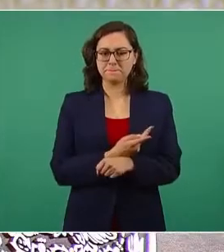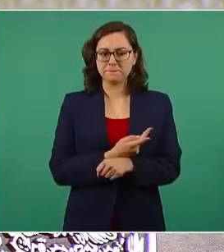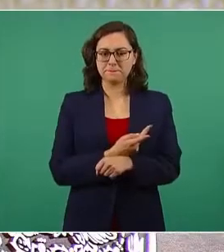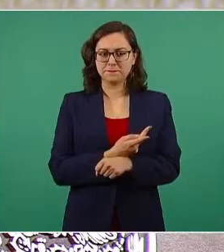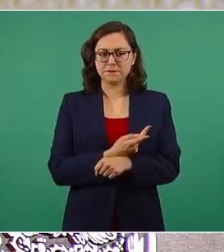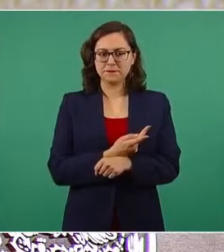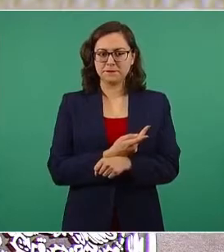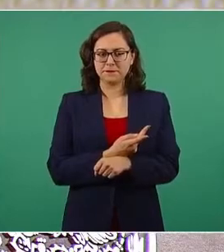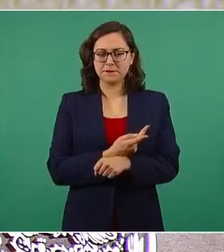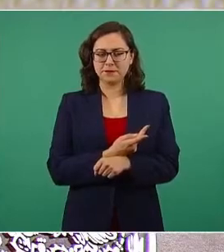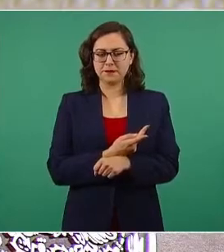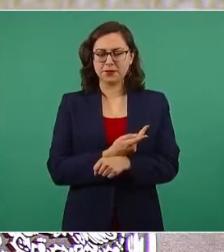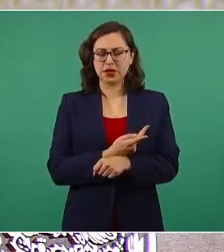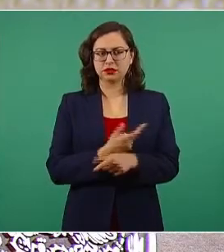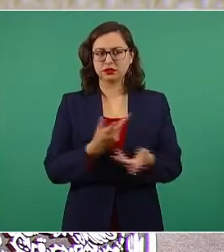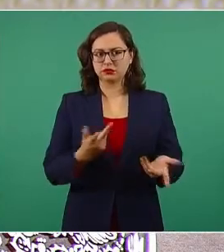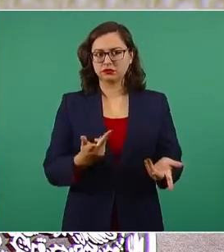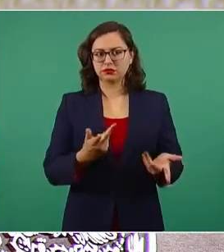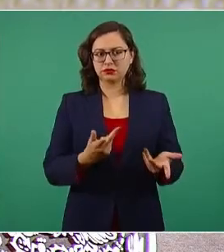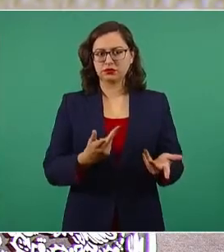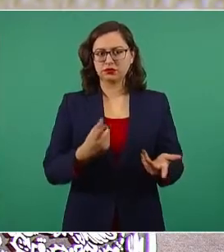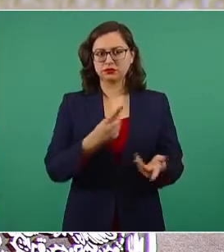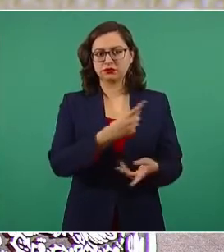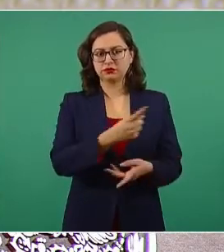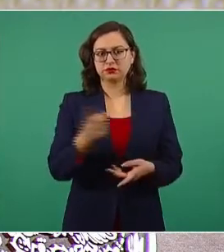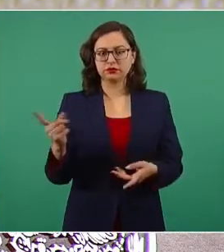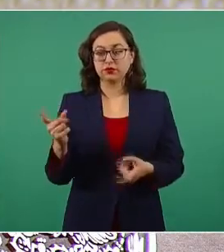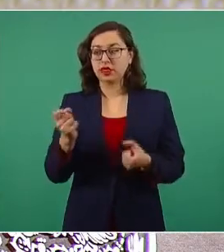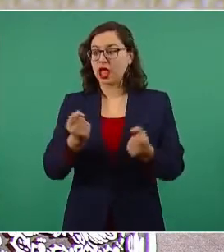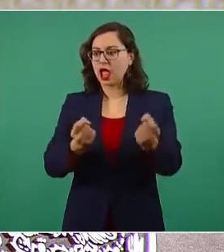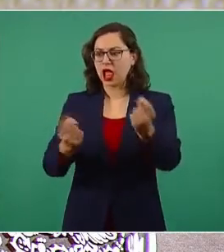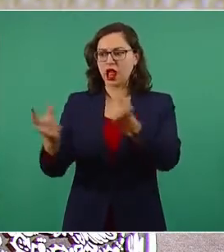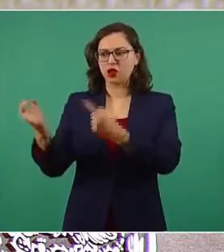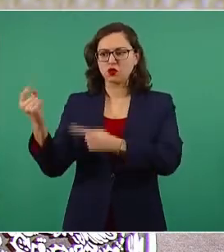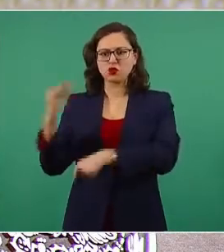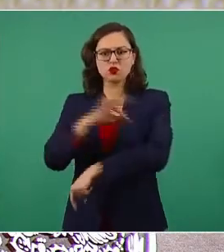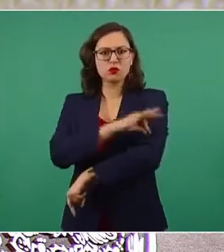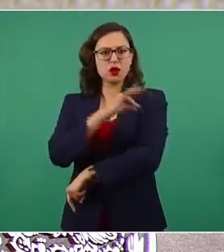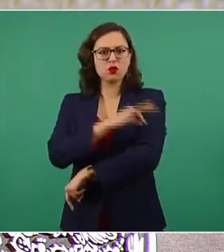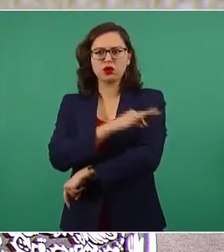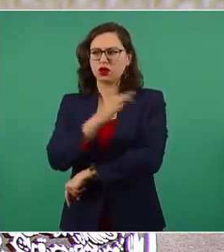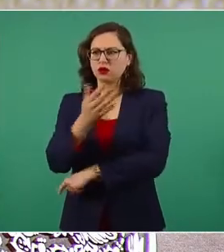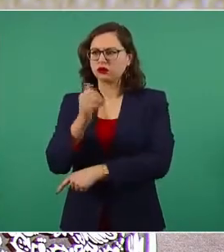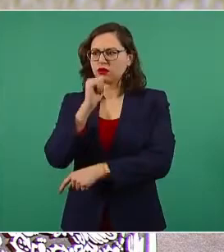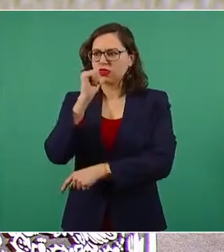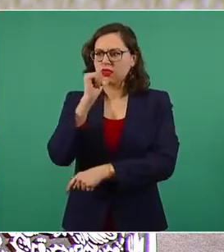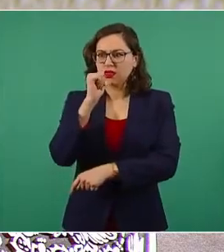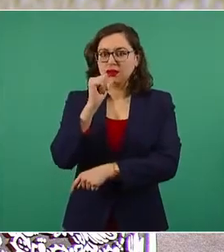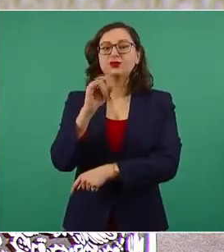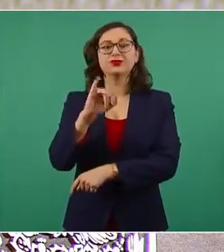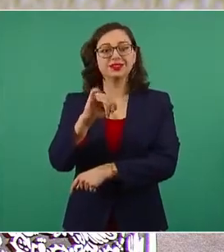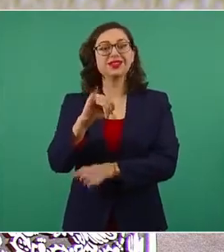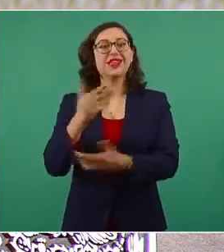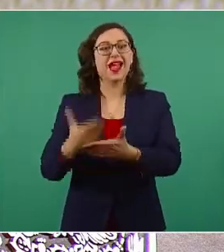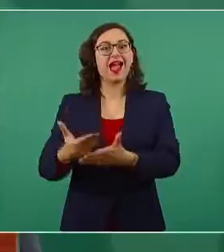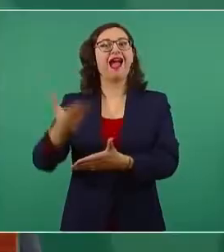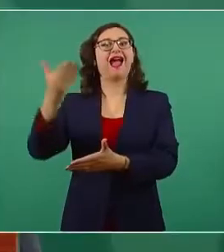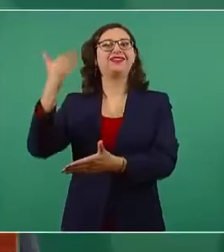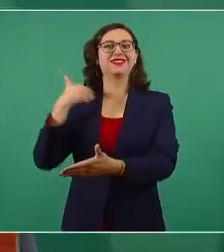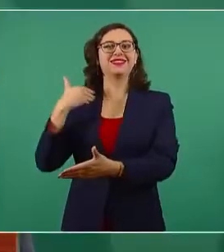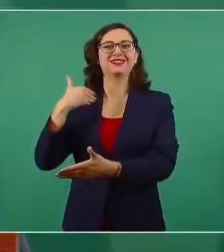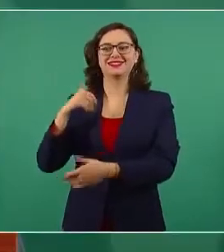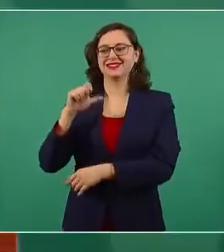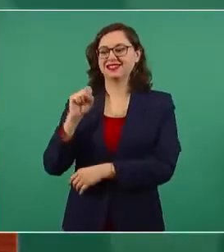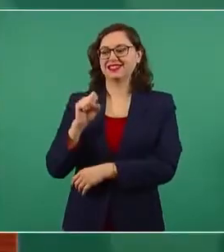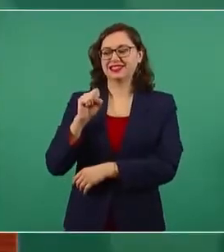fue el 95%, porque algunos se habían vacunado precisamente en la etapa de 60 o más y otros por precisamente la